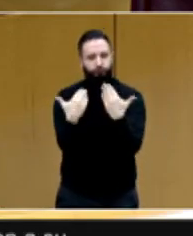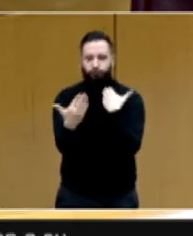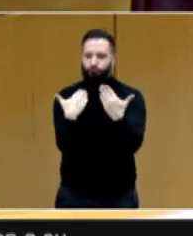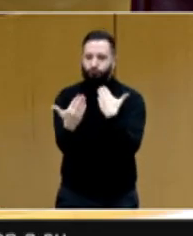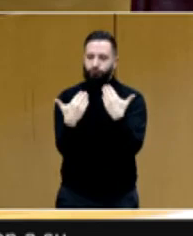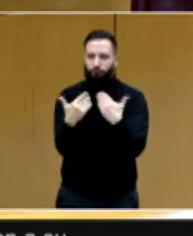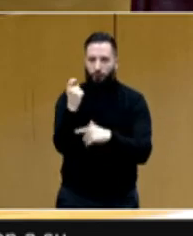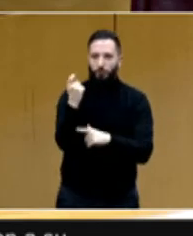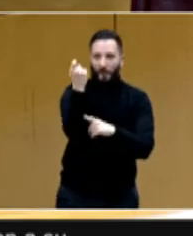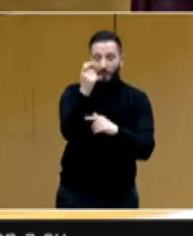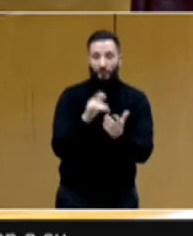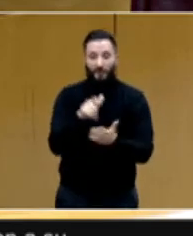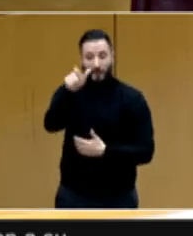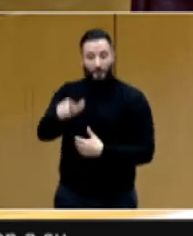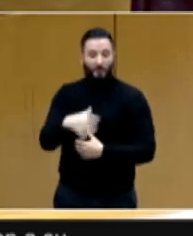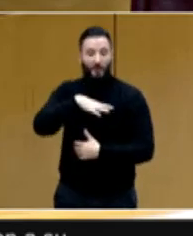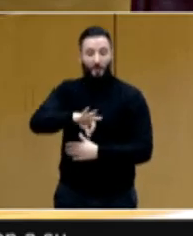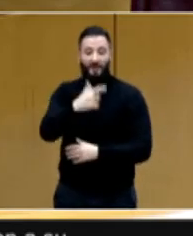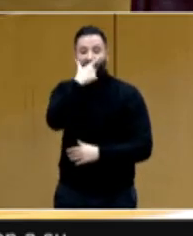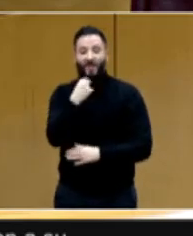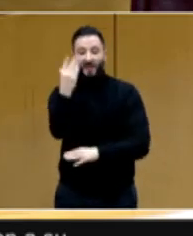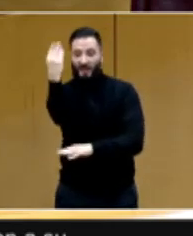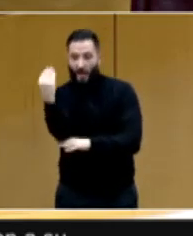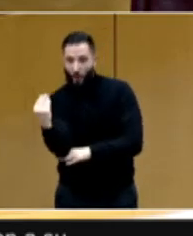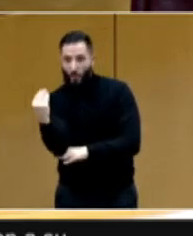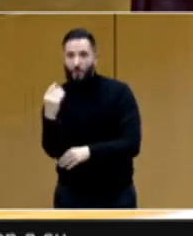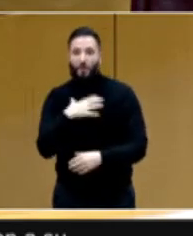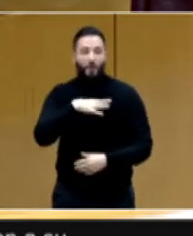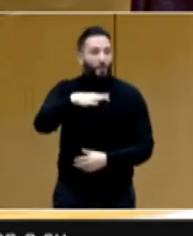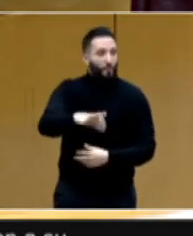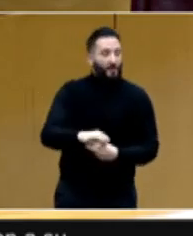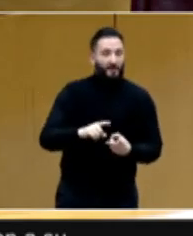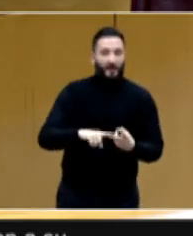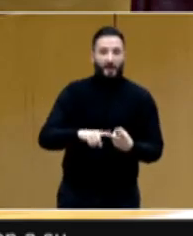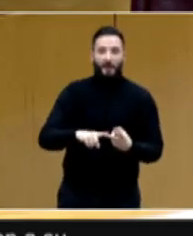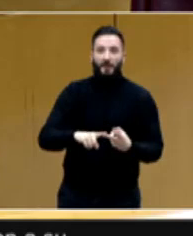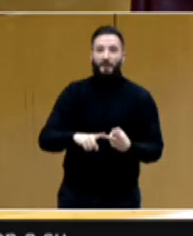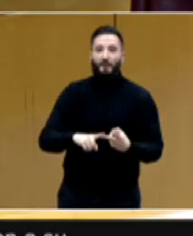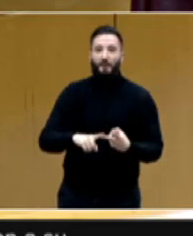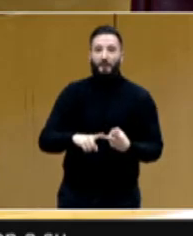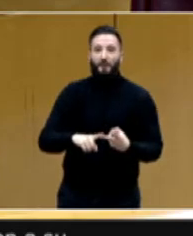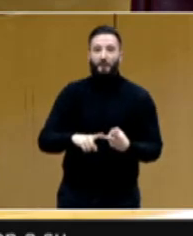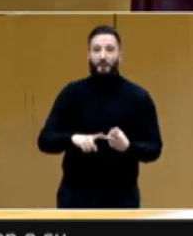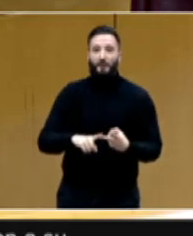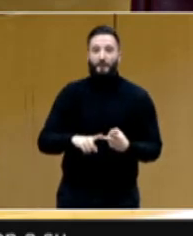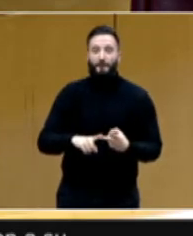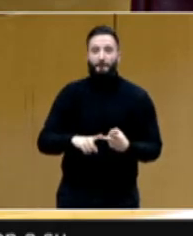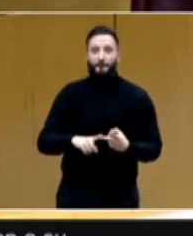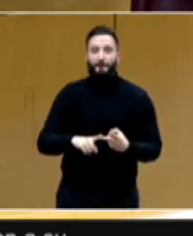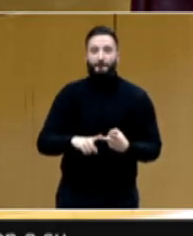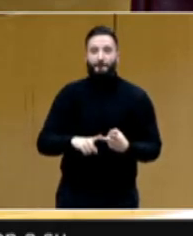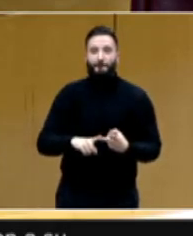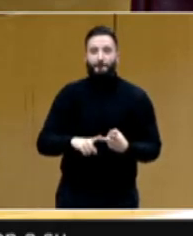esa persona pues puede ser un facilitador que es una figura que está previsto en